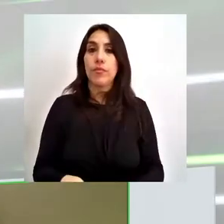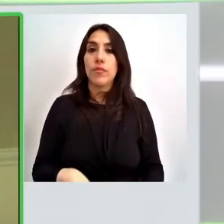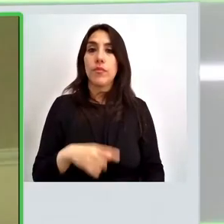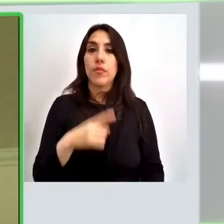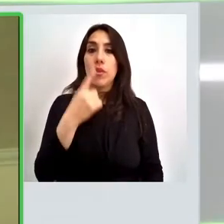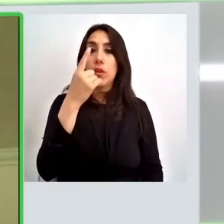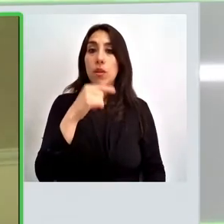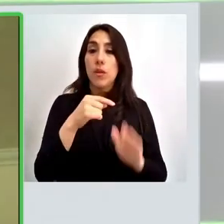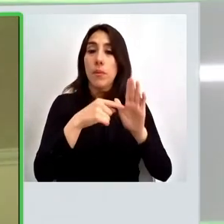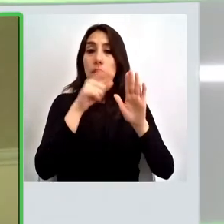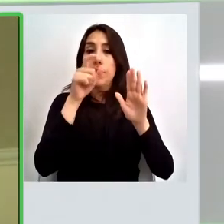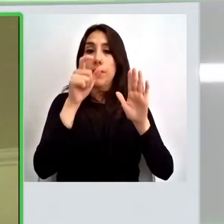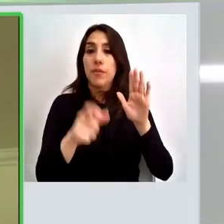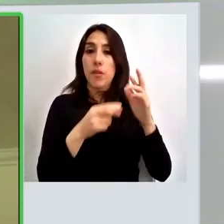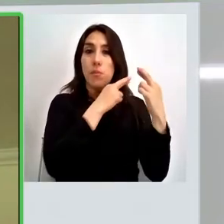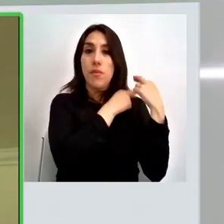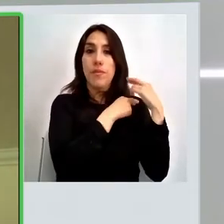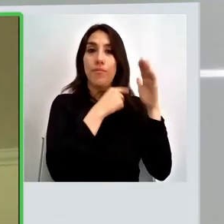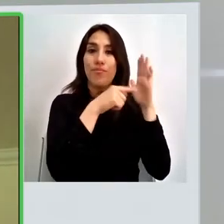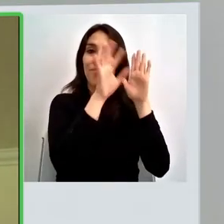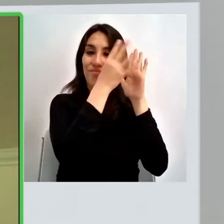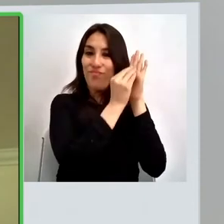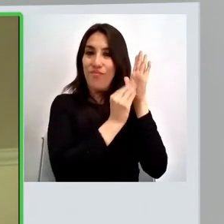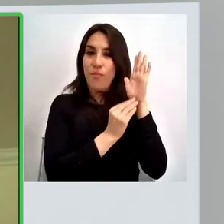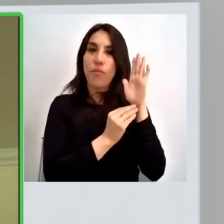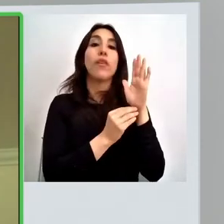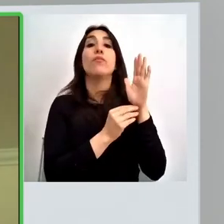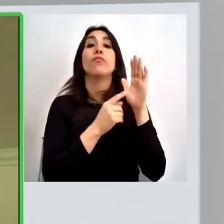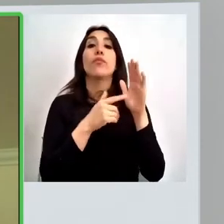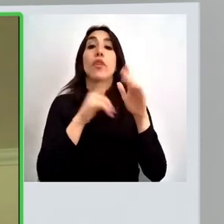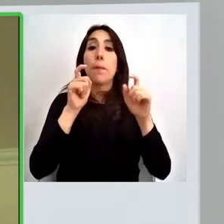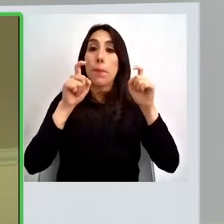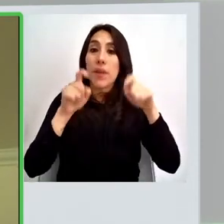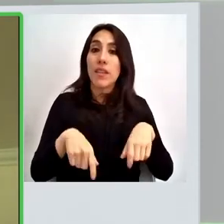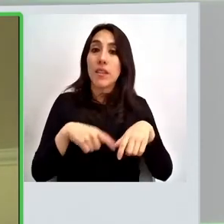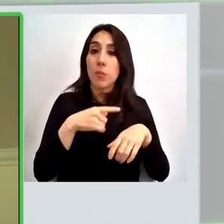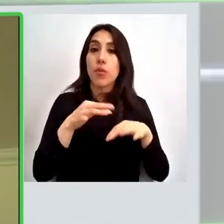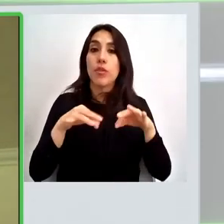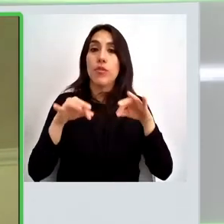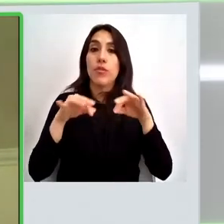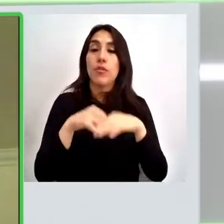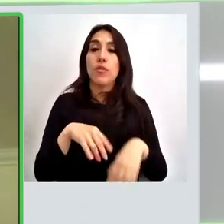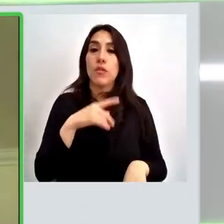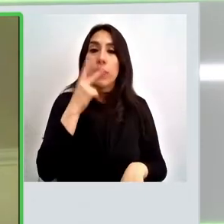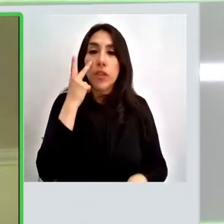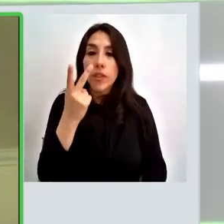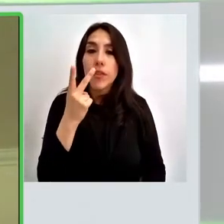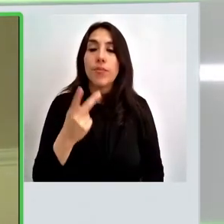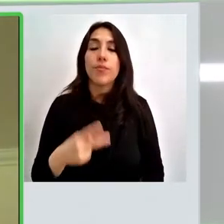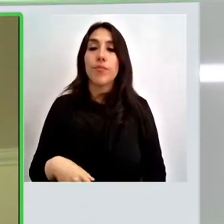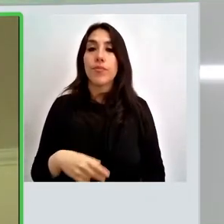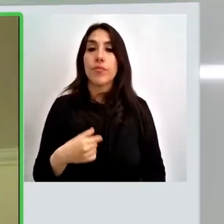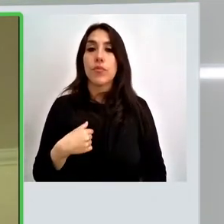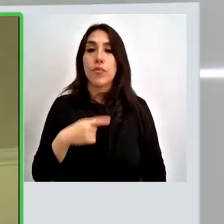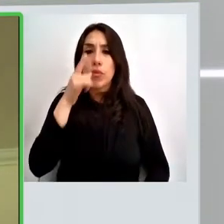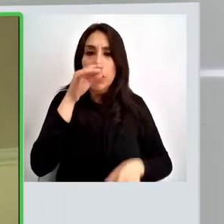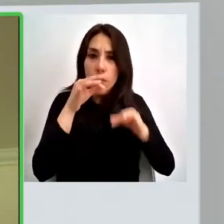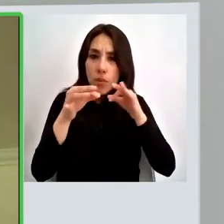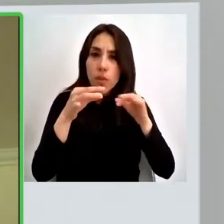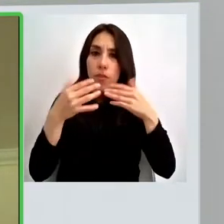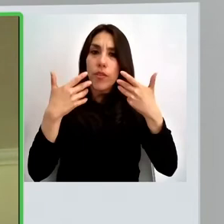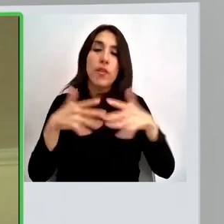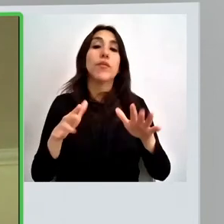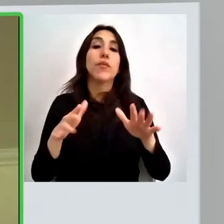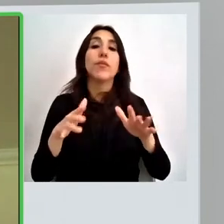importancia de esto les puedo comentar que ya ya han pasado 31 años después de que esa ley fue